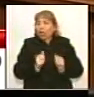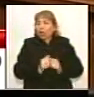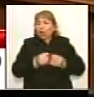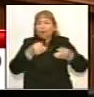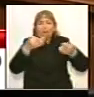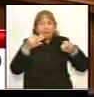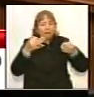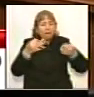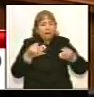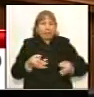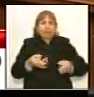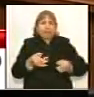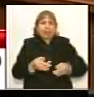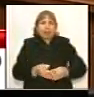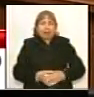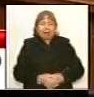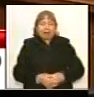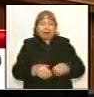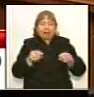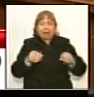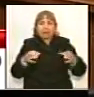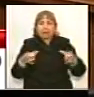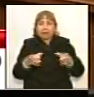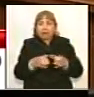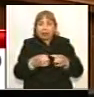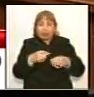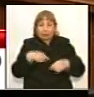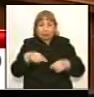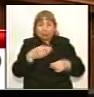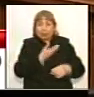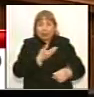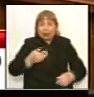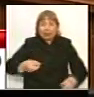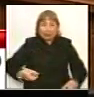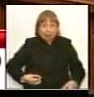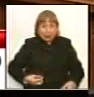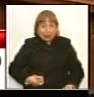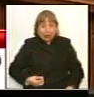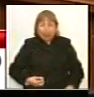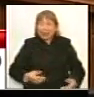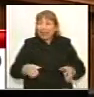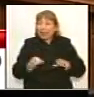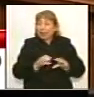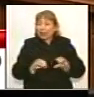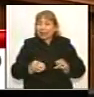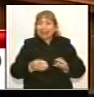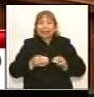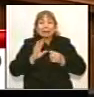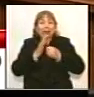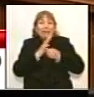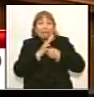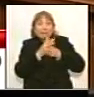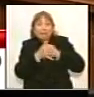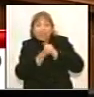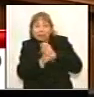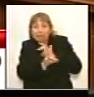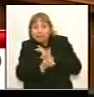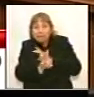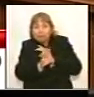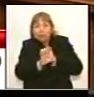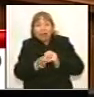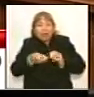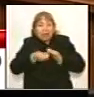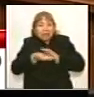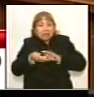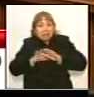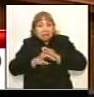Confirmar que este Congreso de la República, para lo que sirve es para blindar a los